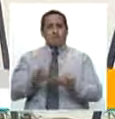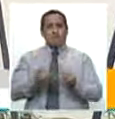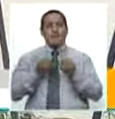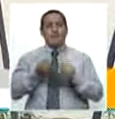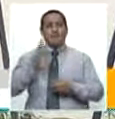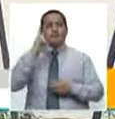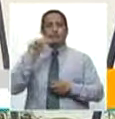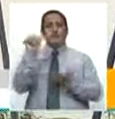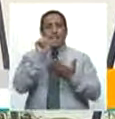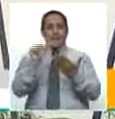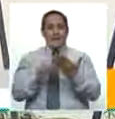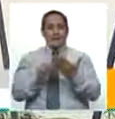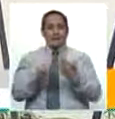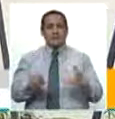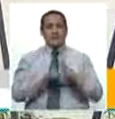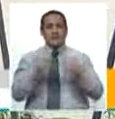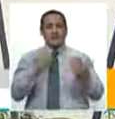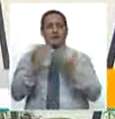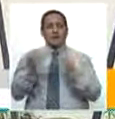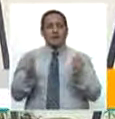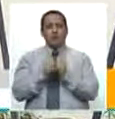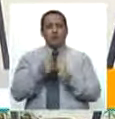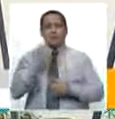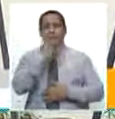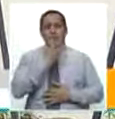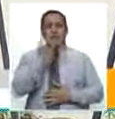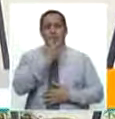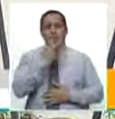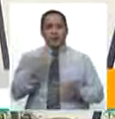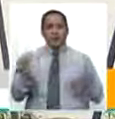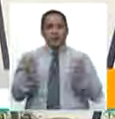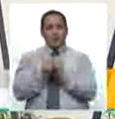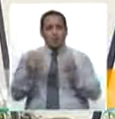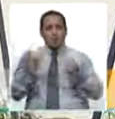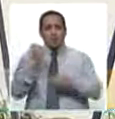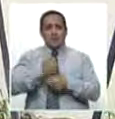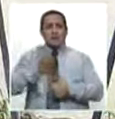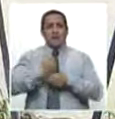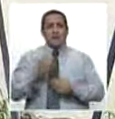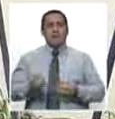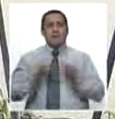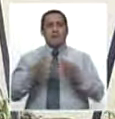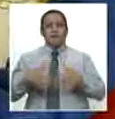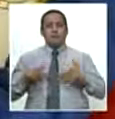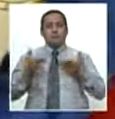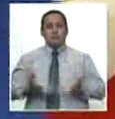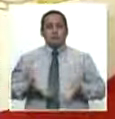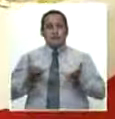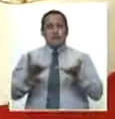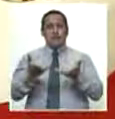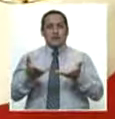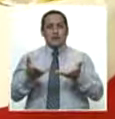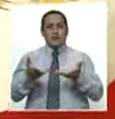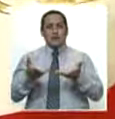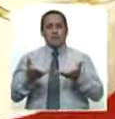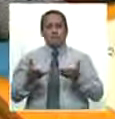la profesora de arte también en forma, y la terapeuta del lenguaje en forma integral, para poder dar